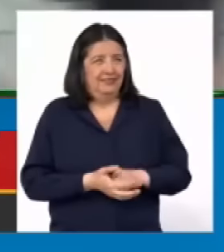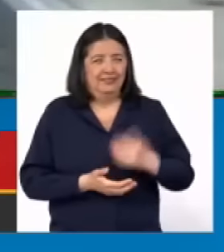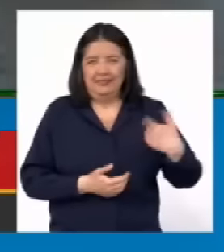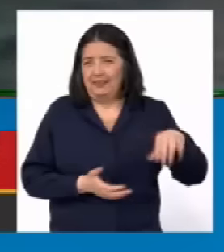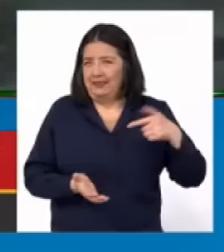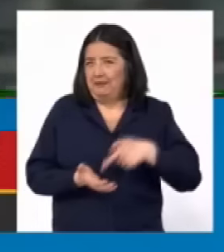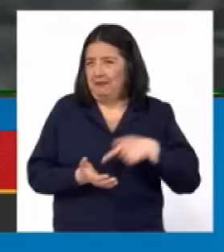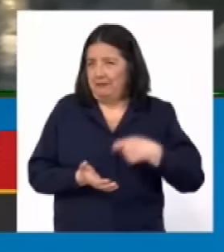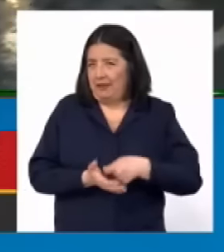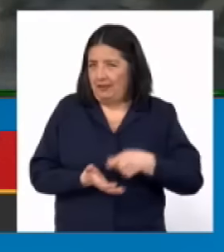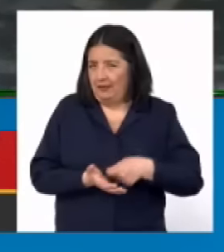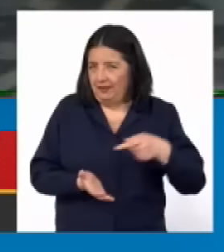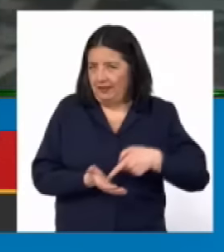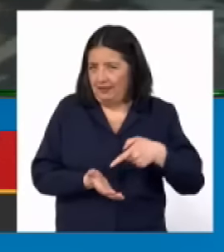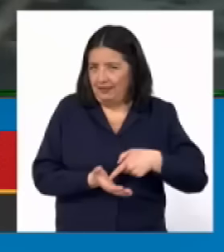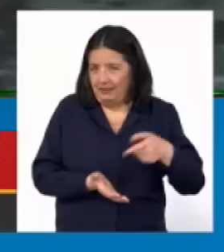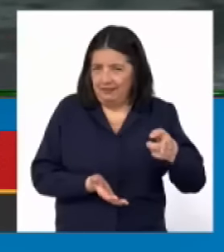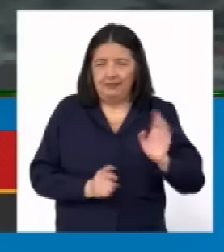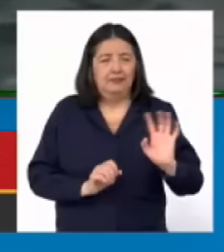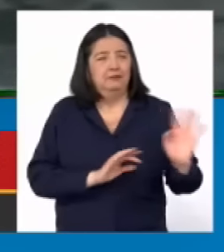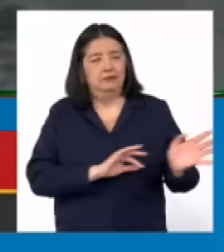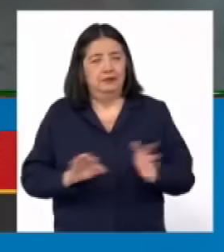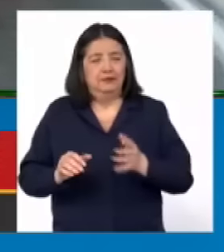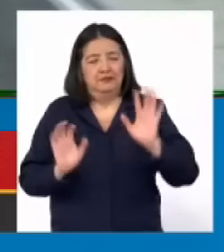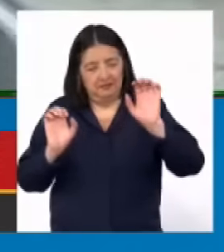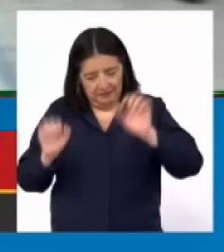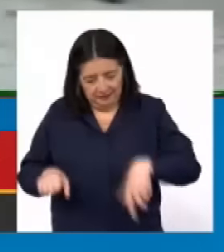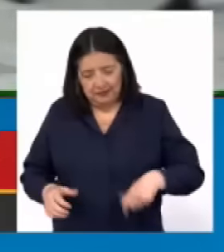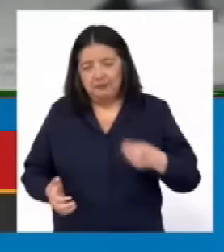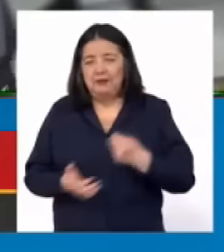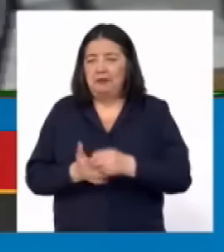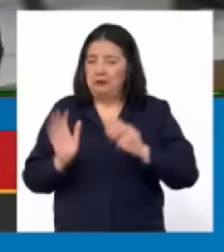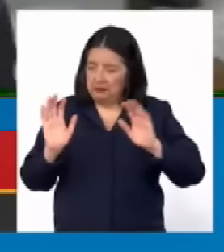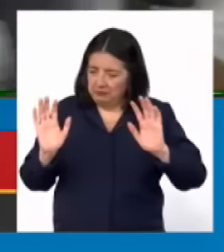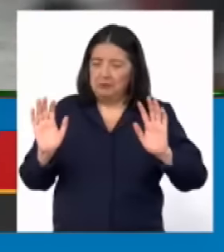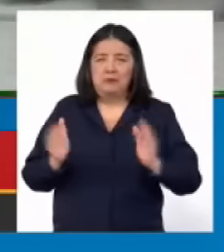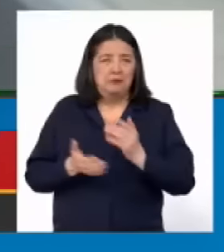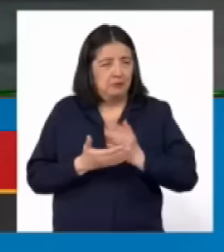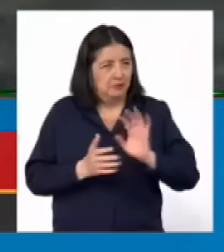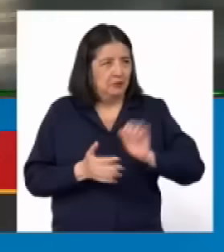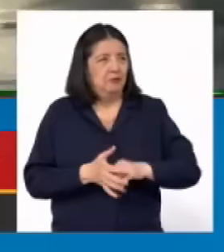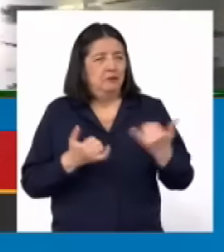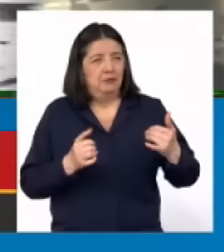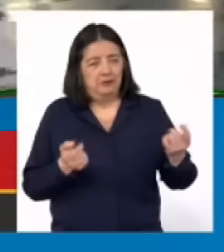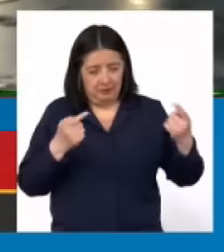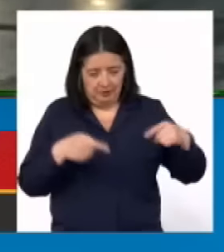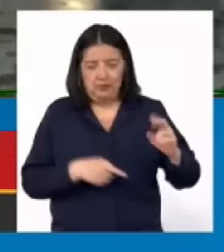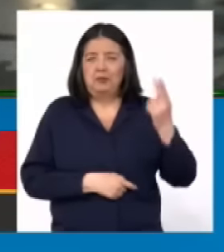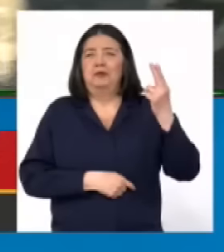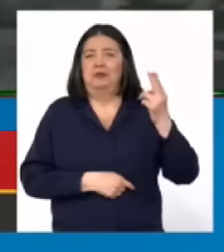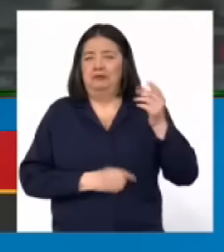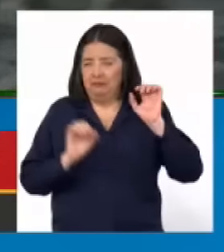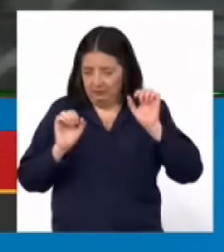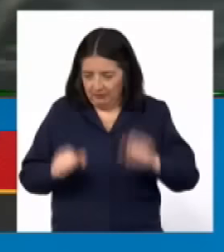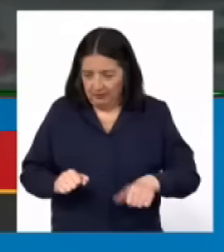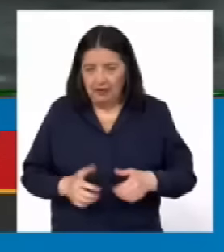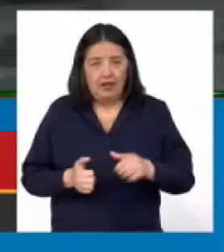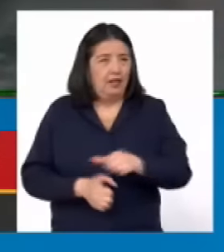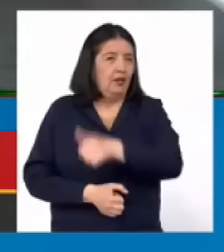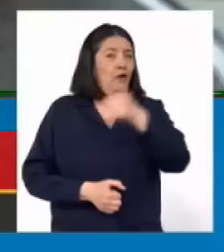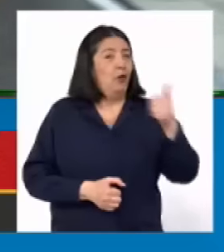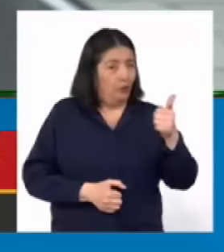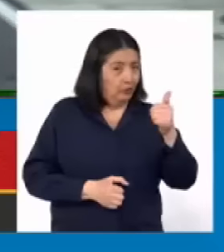debes. Un oportunismo de Lorena Álvarez. Pero bueno, vamos a pagar esa apuesta, no hay problema, que es la del partido con Uruguay. Muy bien. Y vamos a meternos en